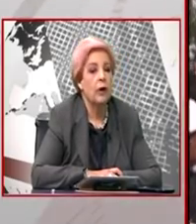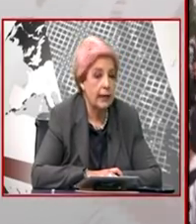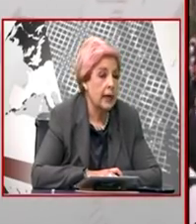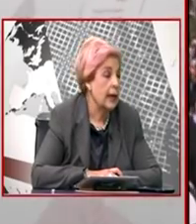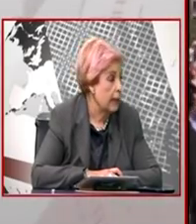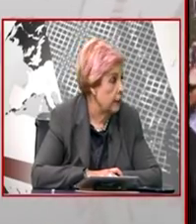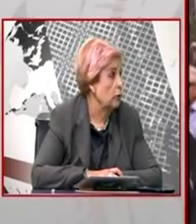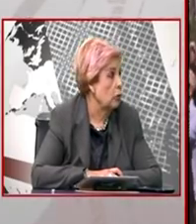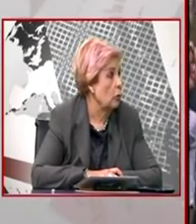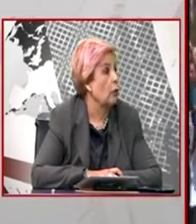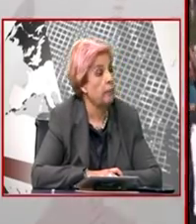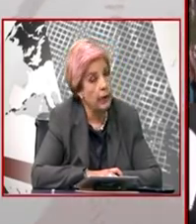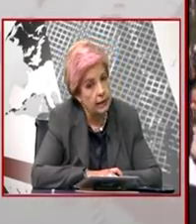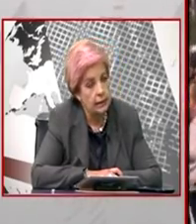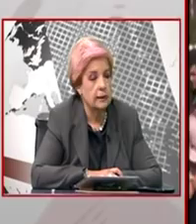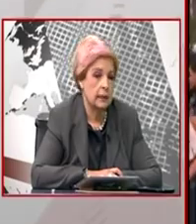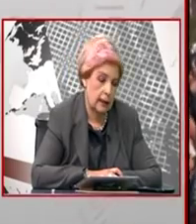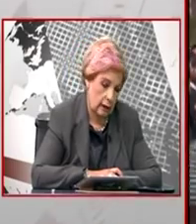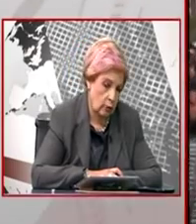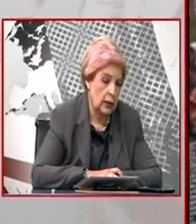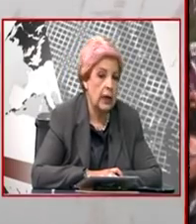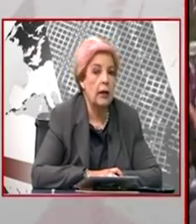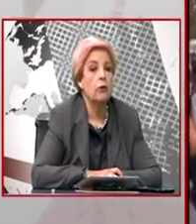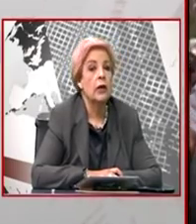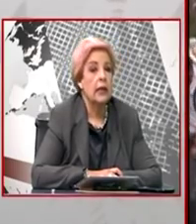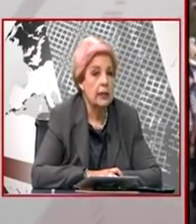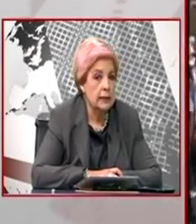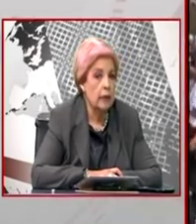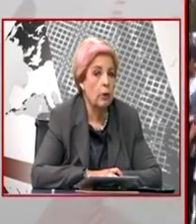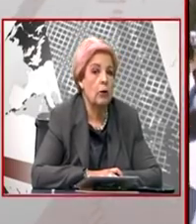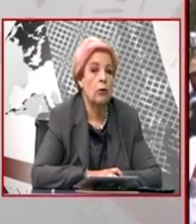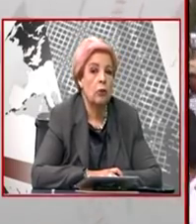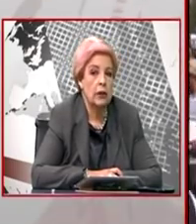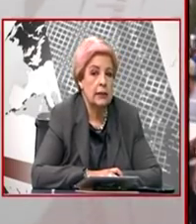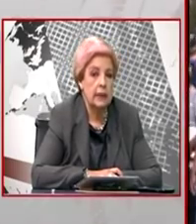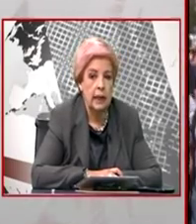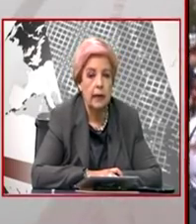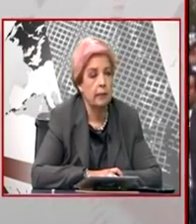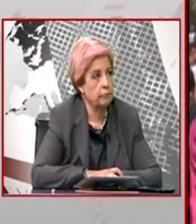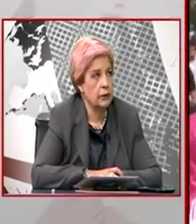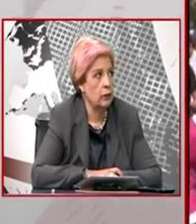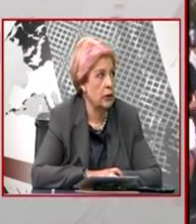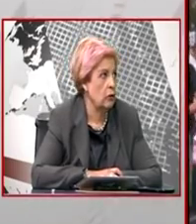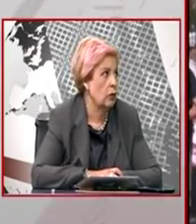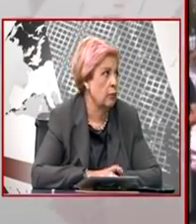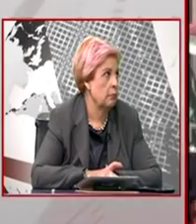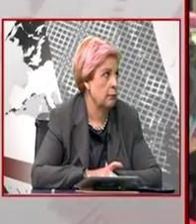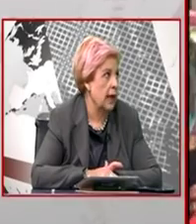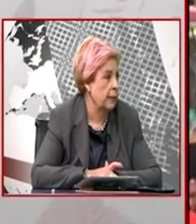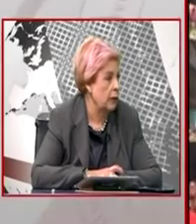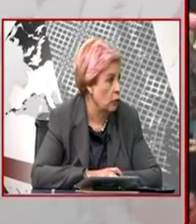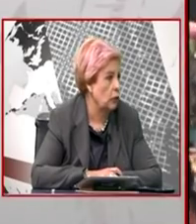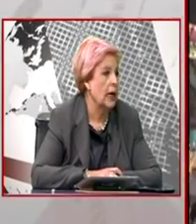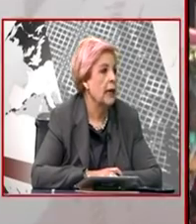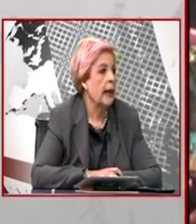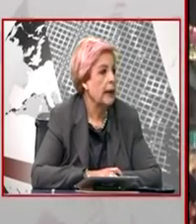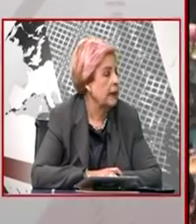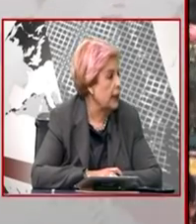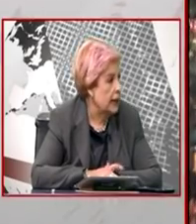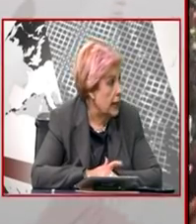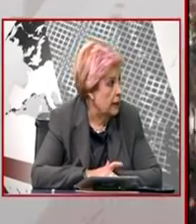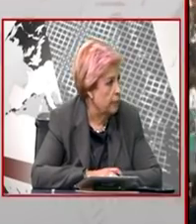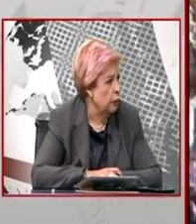porque tenía que ver todo con plazas y con dinero y desde luego con esta situación maravillosa